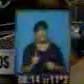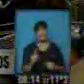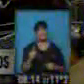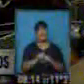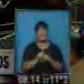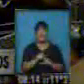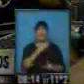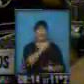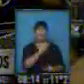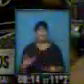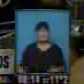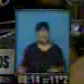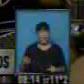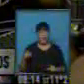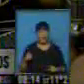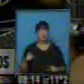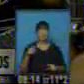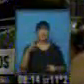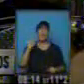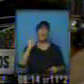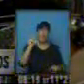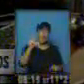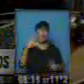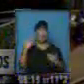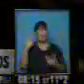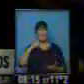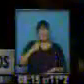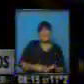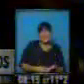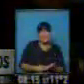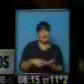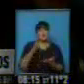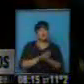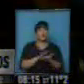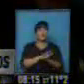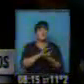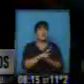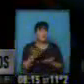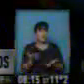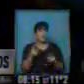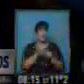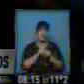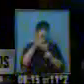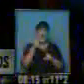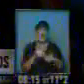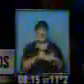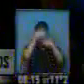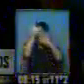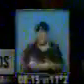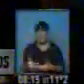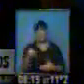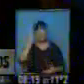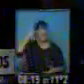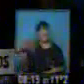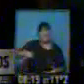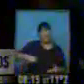Estado tenga, digamos, algún rol de arbitrariedad cuando declara la situación de adopción. O sea, establecemos plazos, evitamos la arbitrariedad del juez y